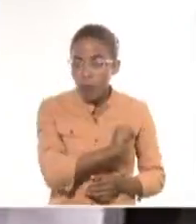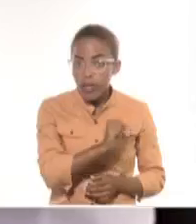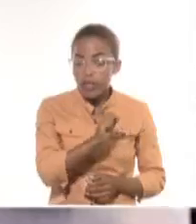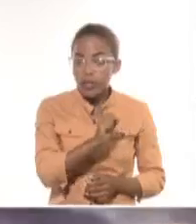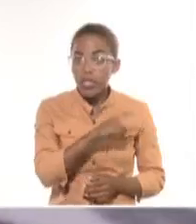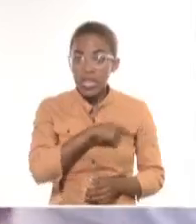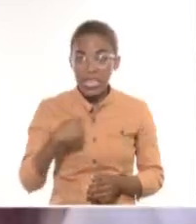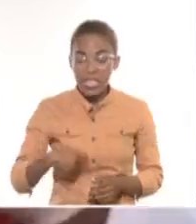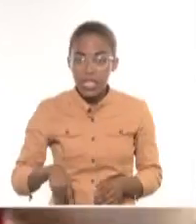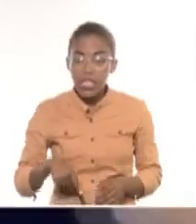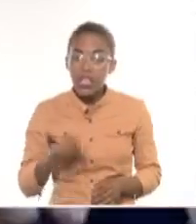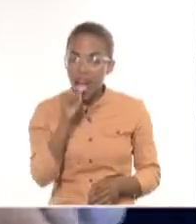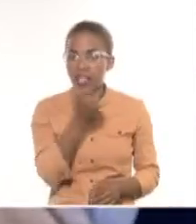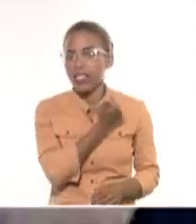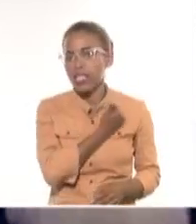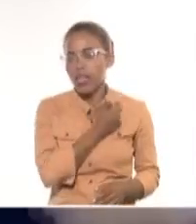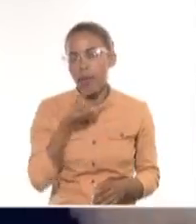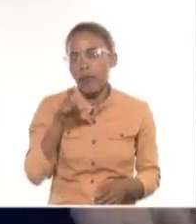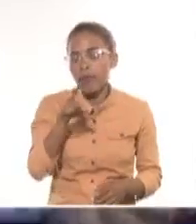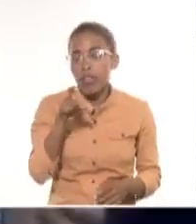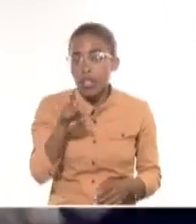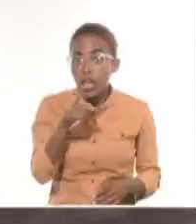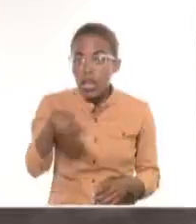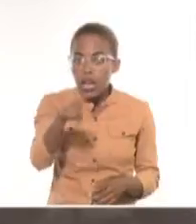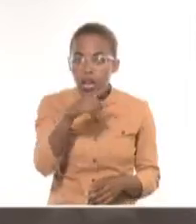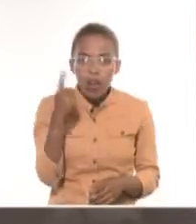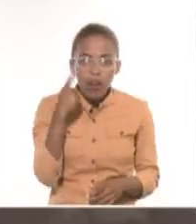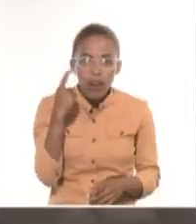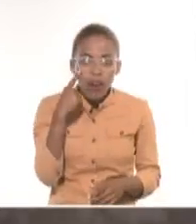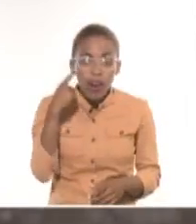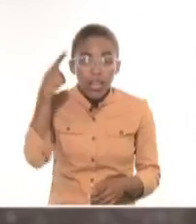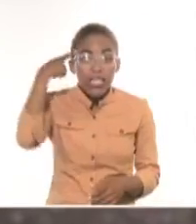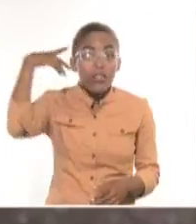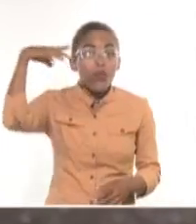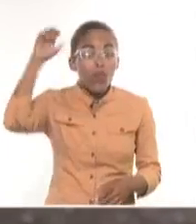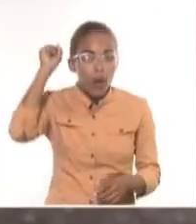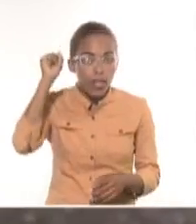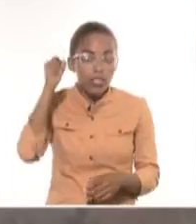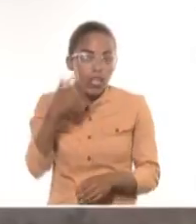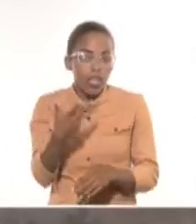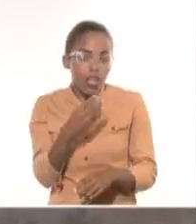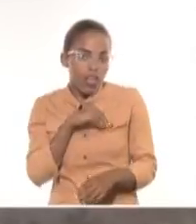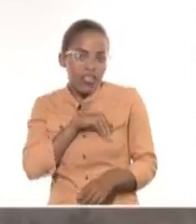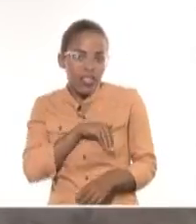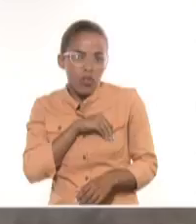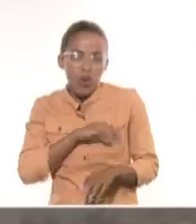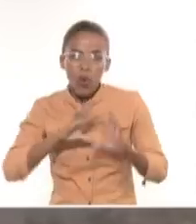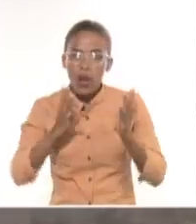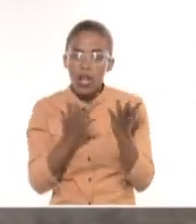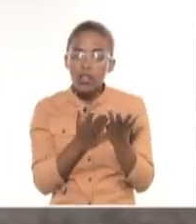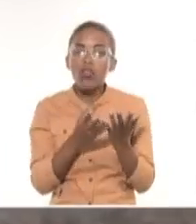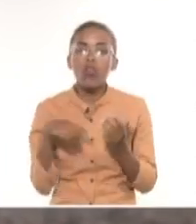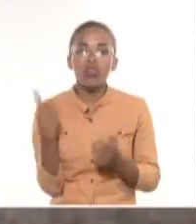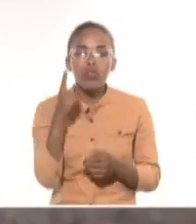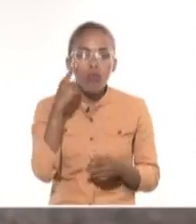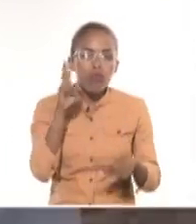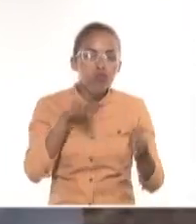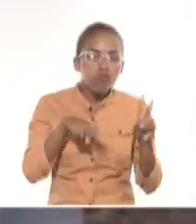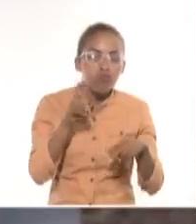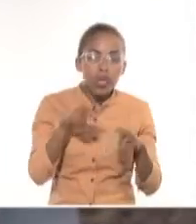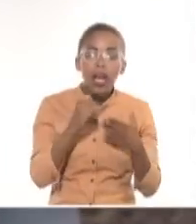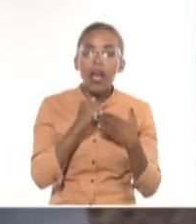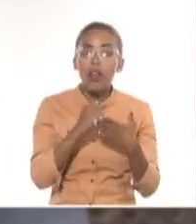evidenciaron la sintomatología que tenían ellos, y se hizo el diagnóstico, y eso permitió que el primer año, el